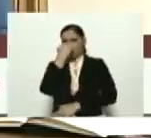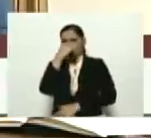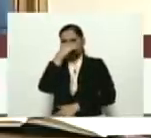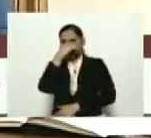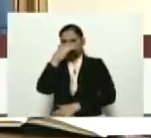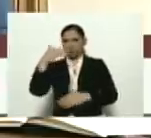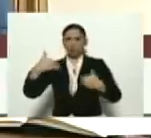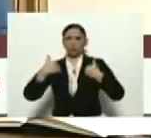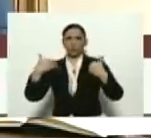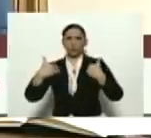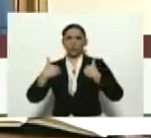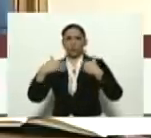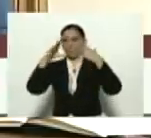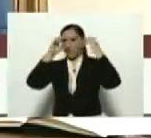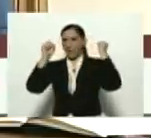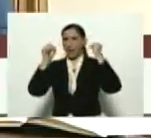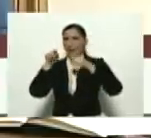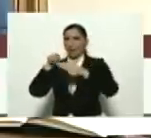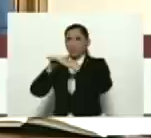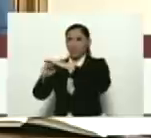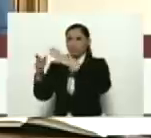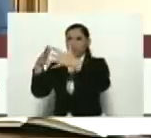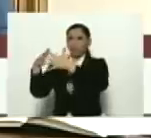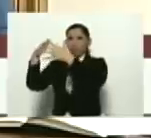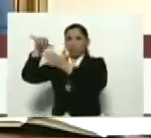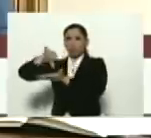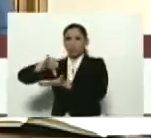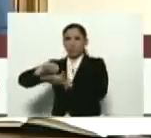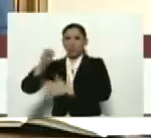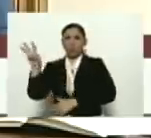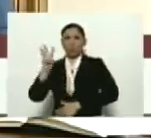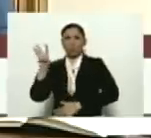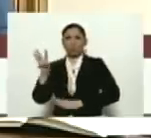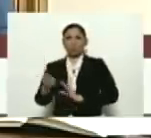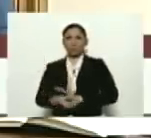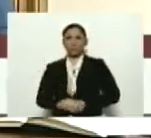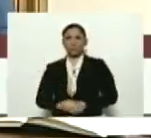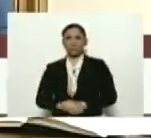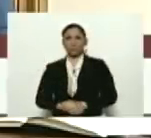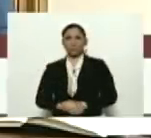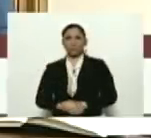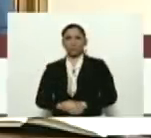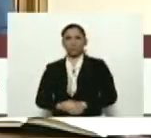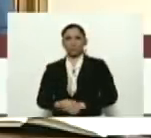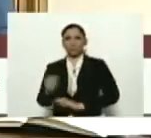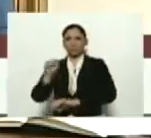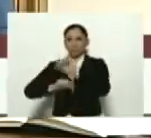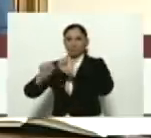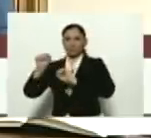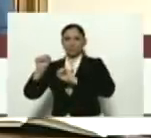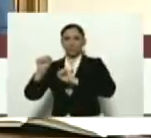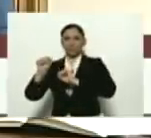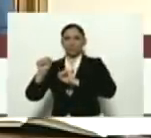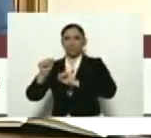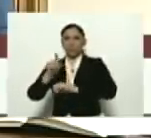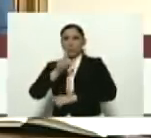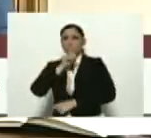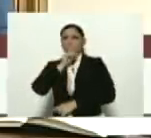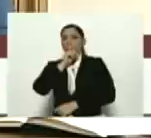en los Estados Unidos, en su sede en Washington. Y repudiamos el